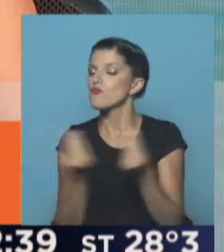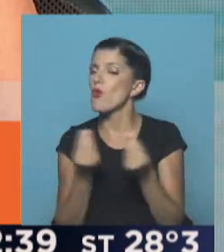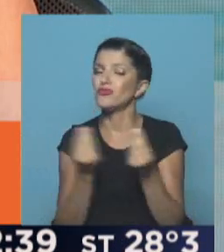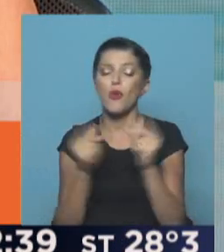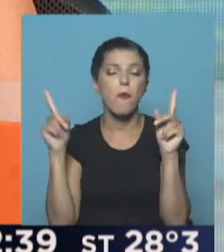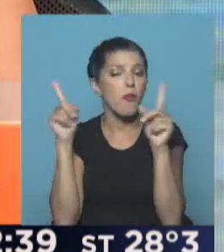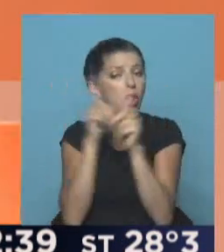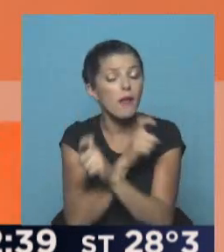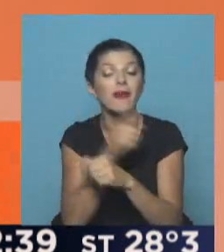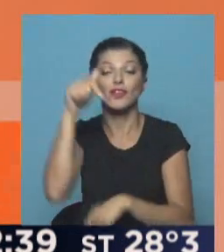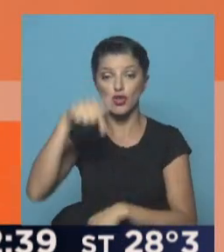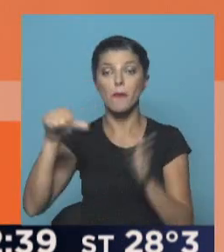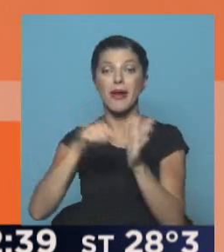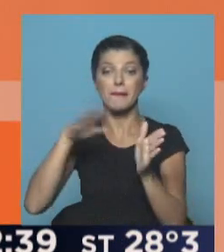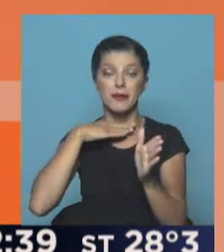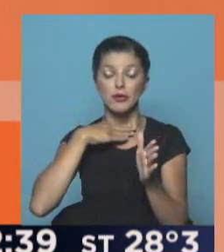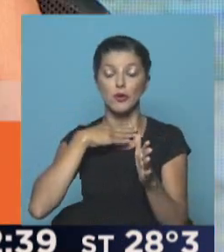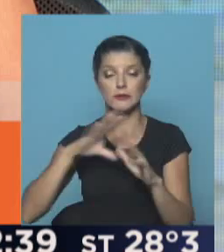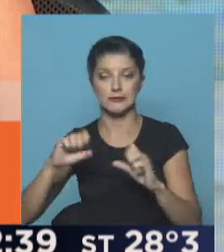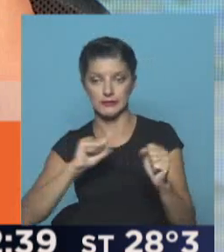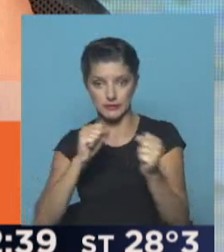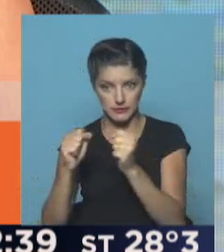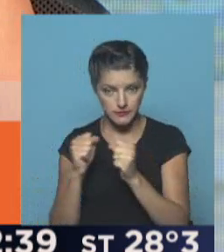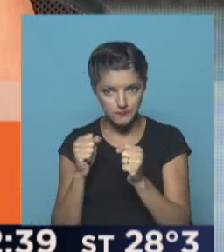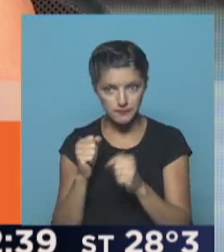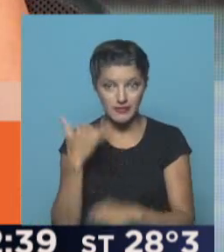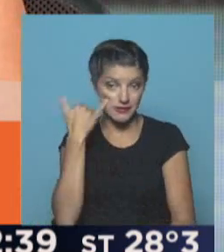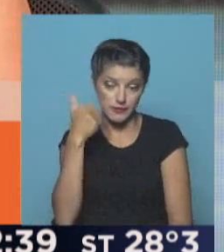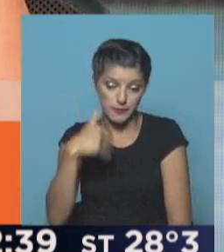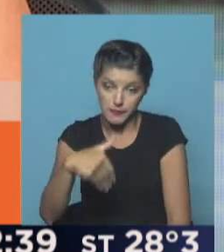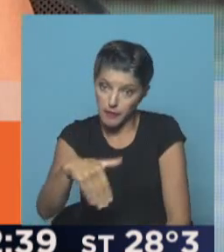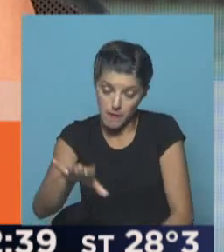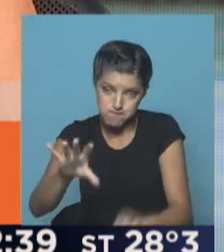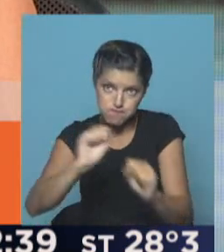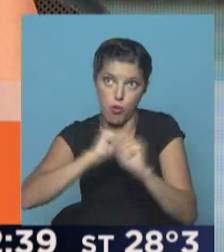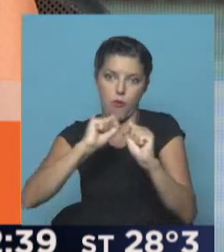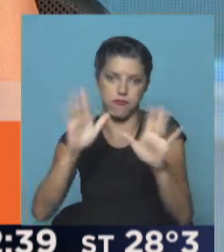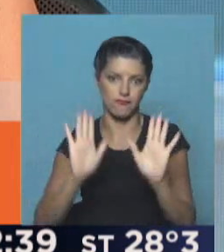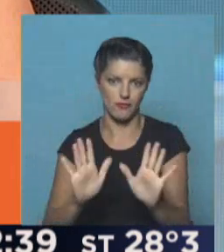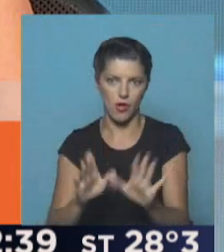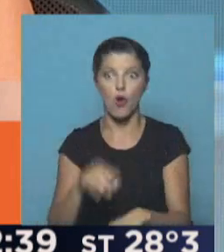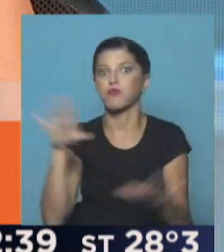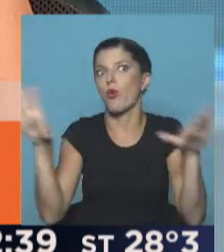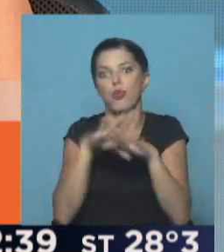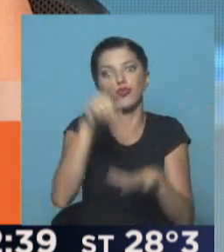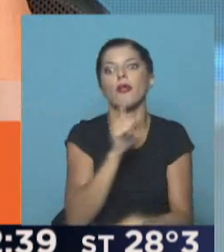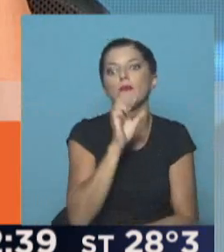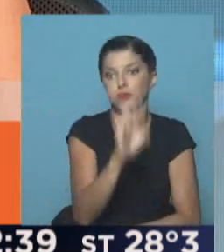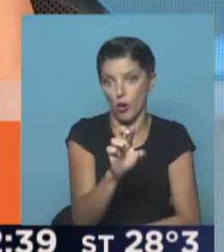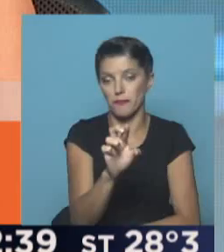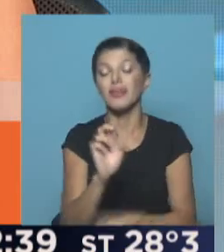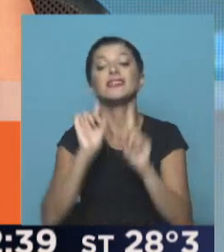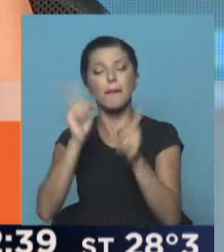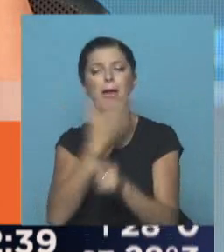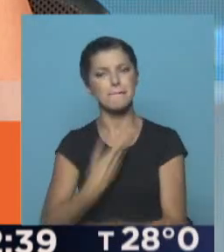han hecho de México una olla hirviendo, y que esta olla termina de estallar con la llegada de Donald Trump y, insisto, la falta de